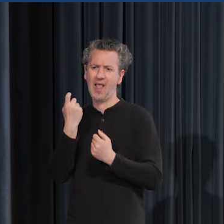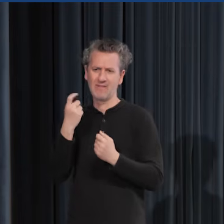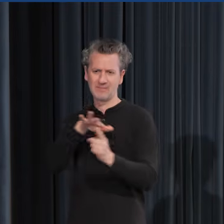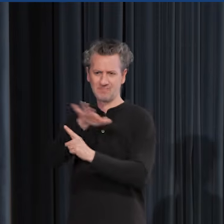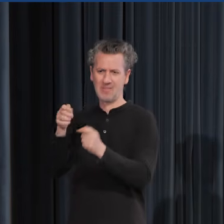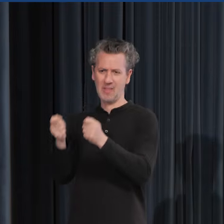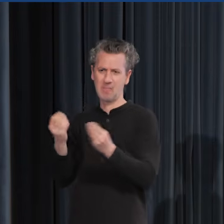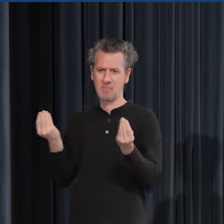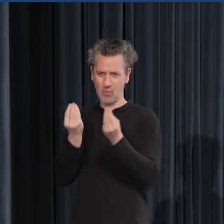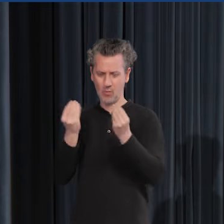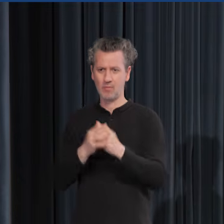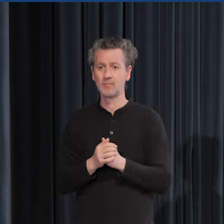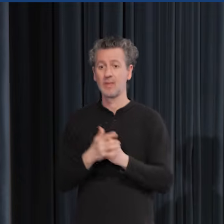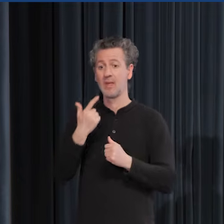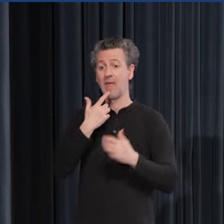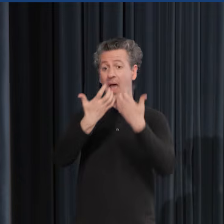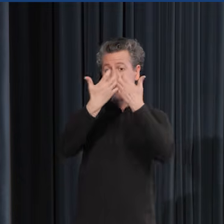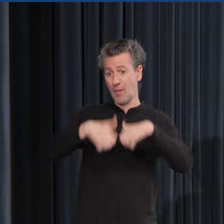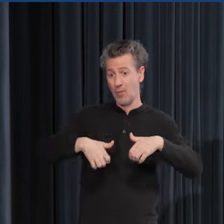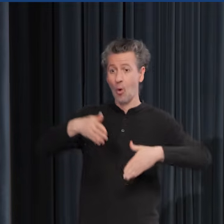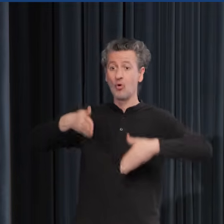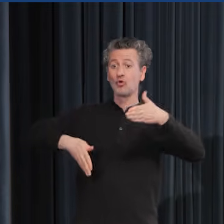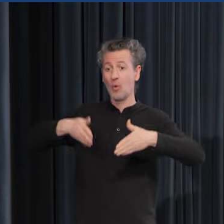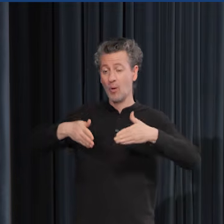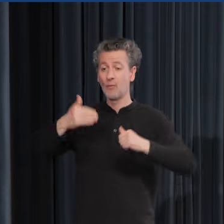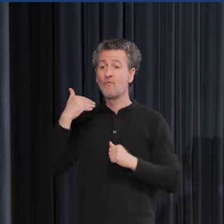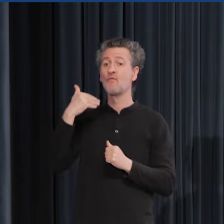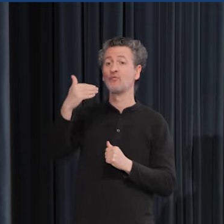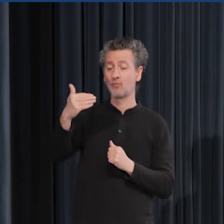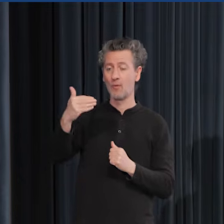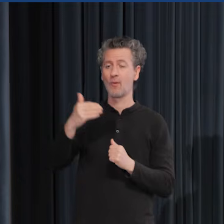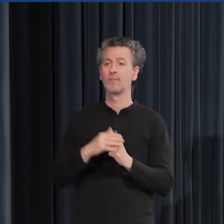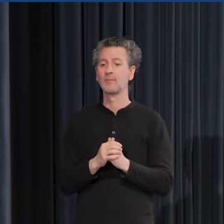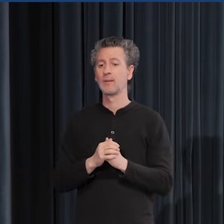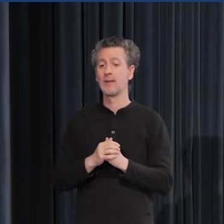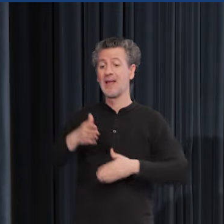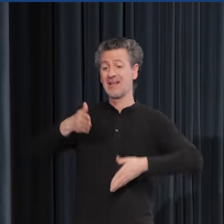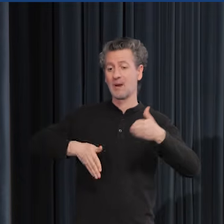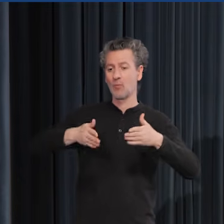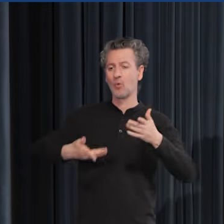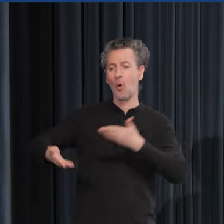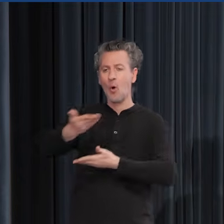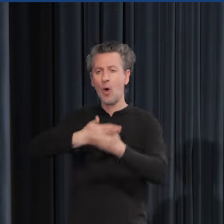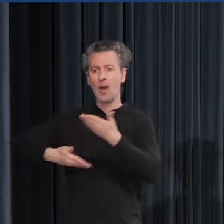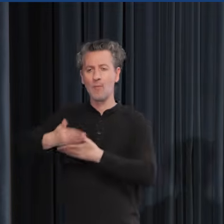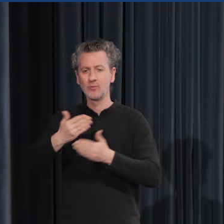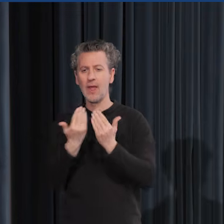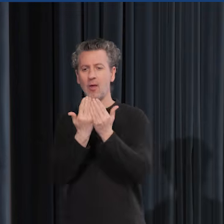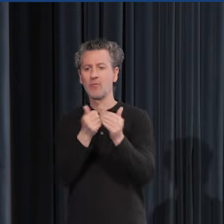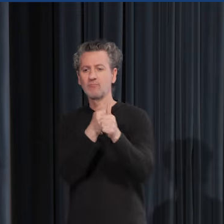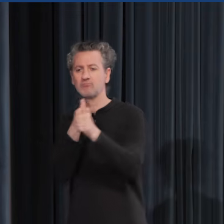Con la automatización y la robótica, lo que va a hacer es que se introduzcan los robots colaborativos que para aquellas tareas que